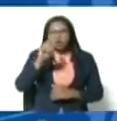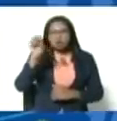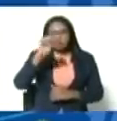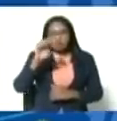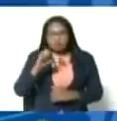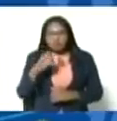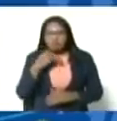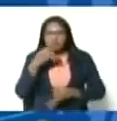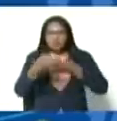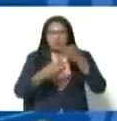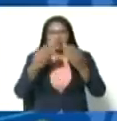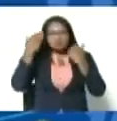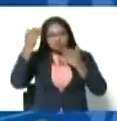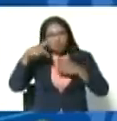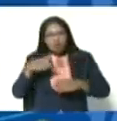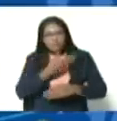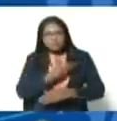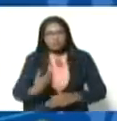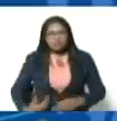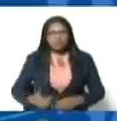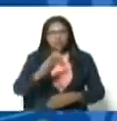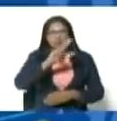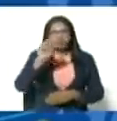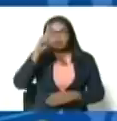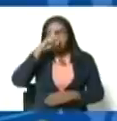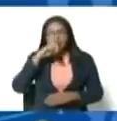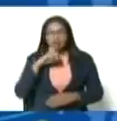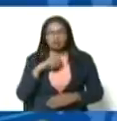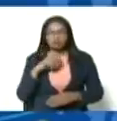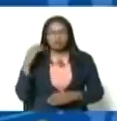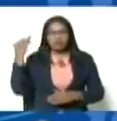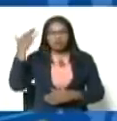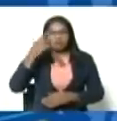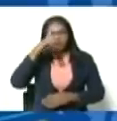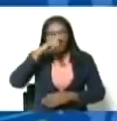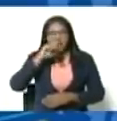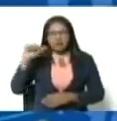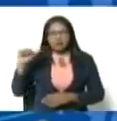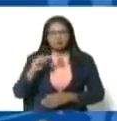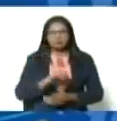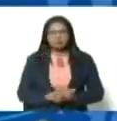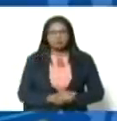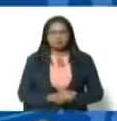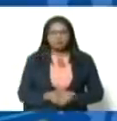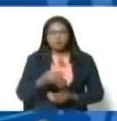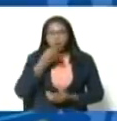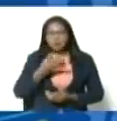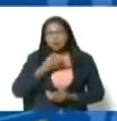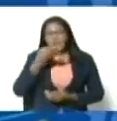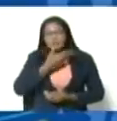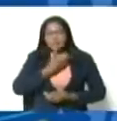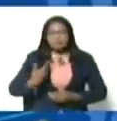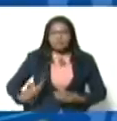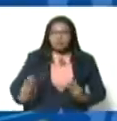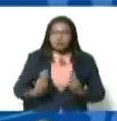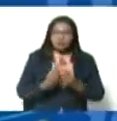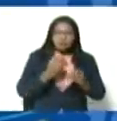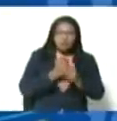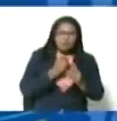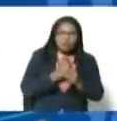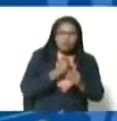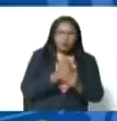derecho de palabra para que lo salude, presidente, en estos 30 años de aniversario. José. Bueno, muy buenas tardes, señor presidente. Un saludo aquí de parte de la clase